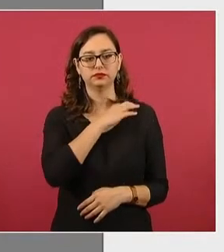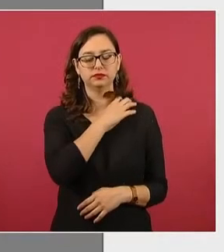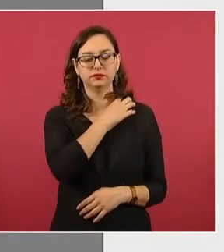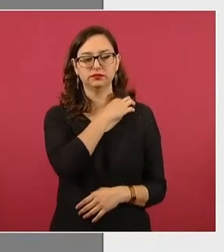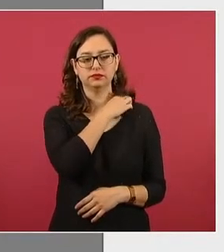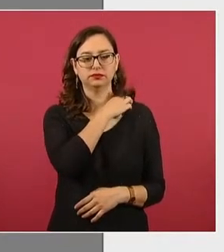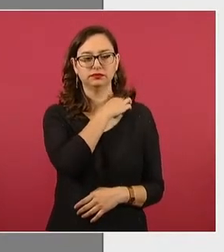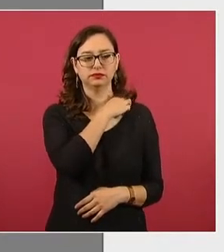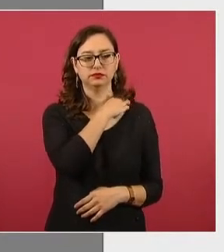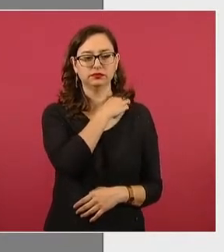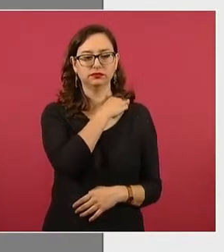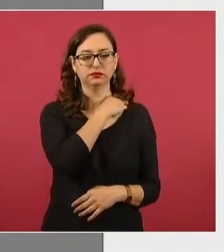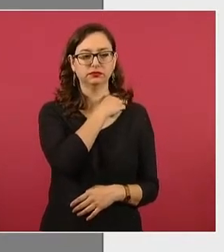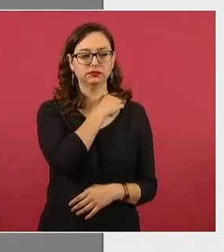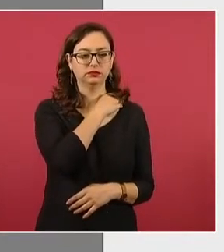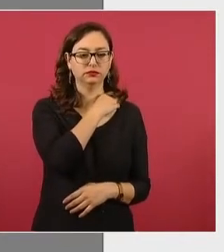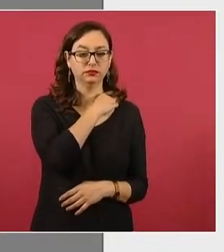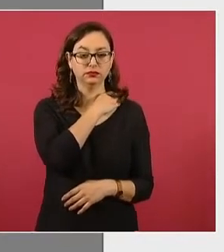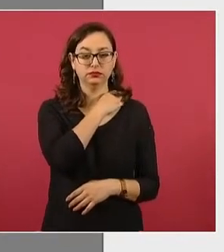cuántos becados